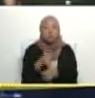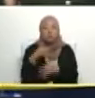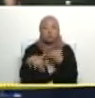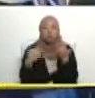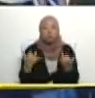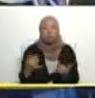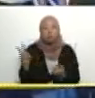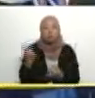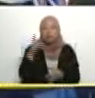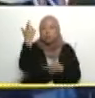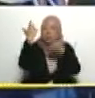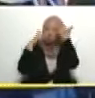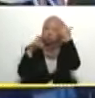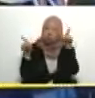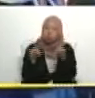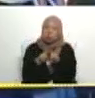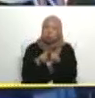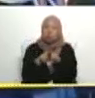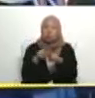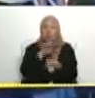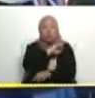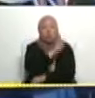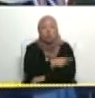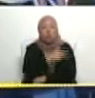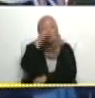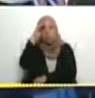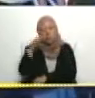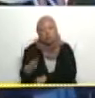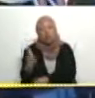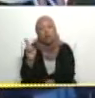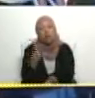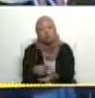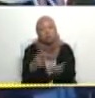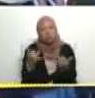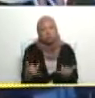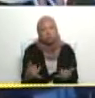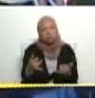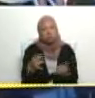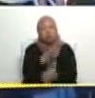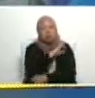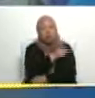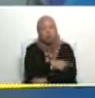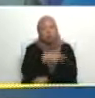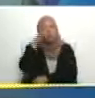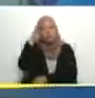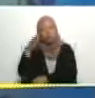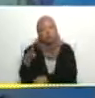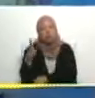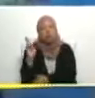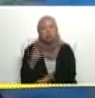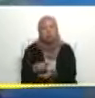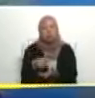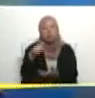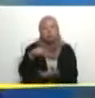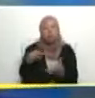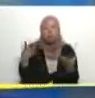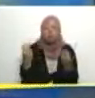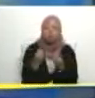la patria de Chávez. Qué gran Fuerza Armada, qué gran Fuerza Armada. Y allí estará,